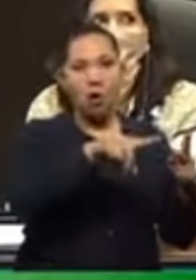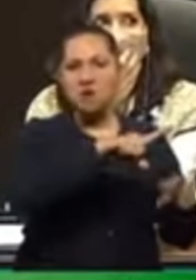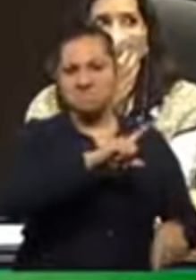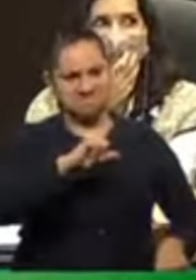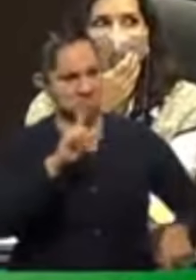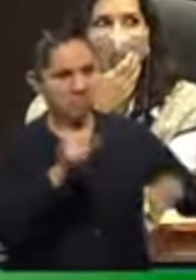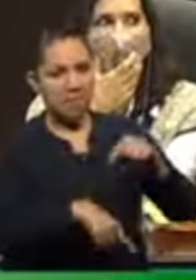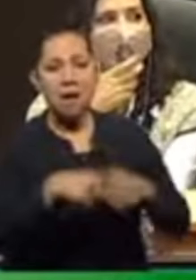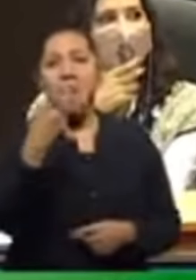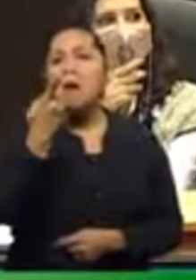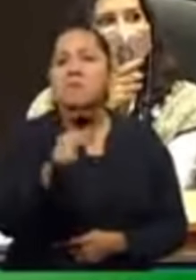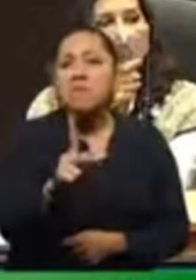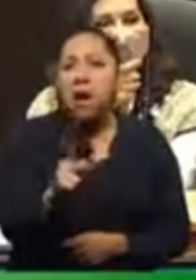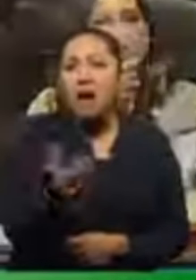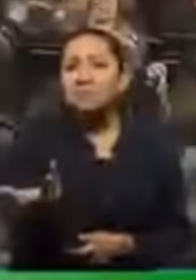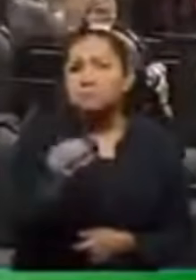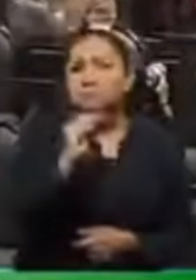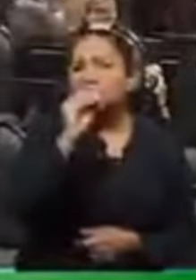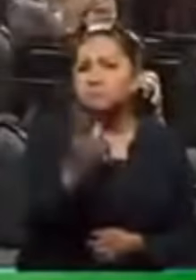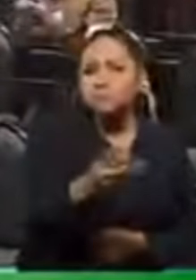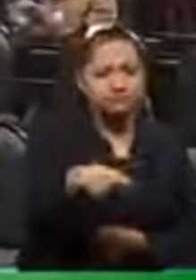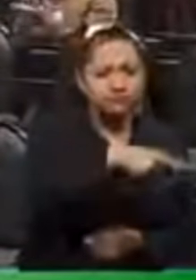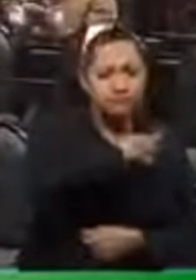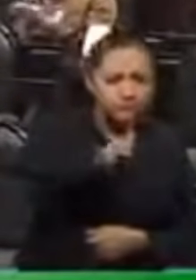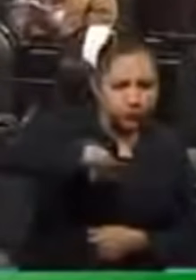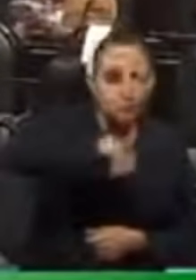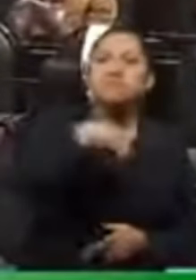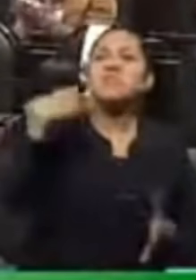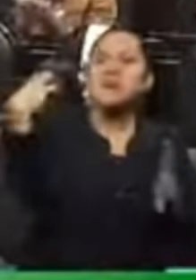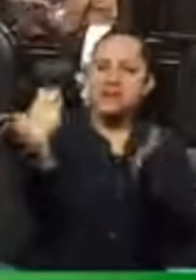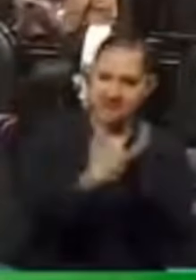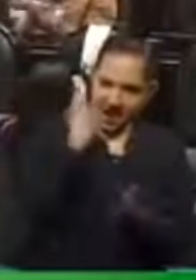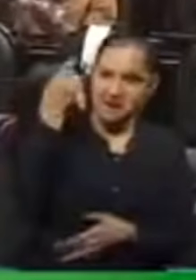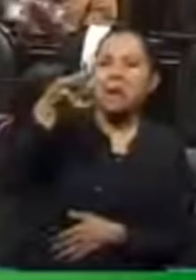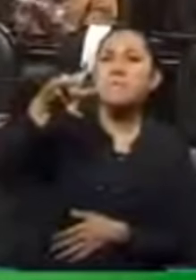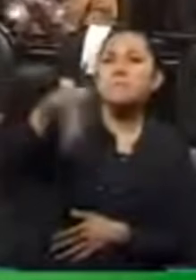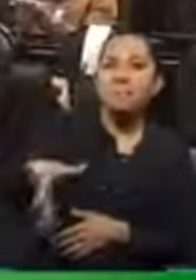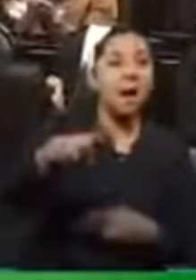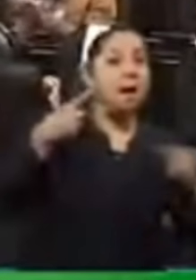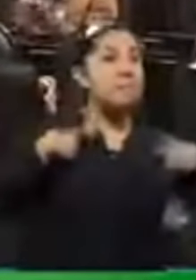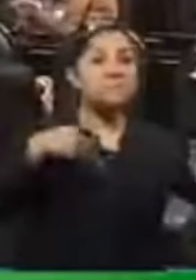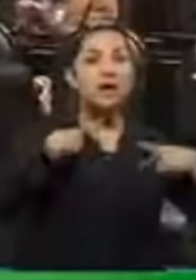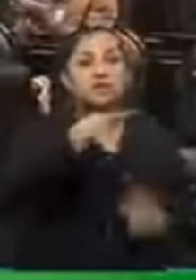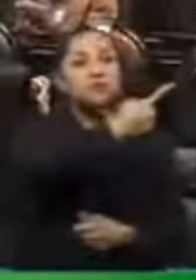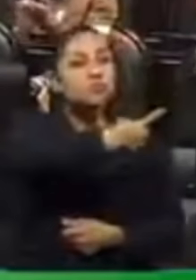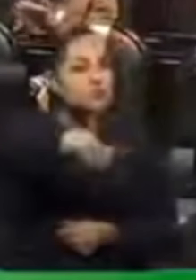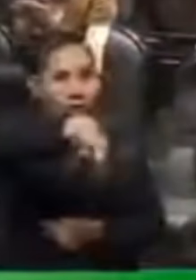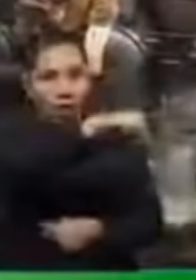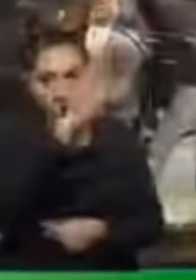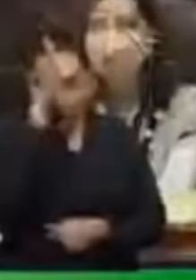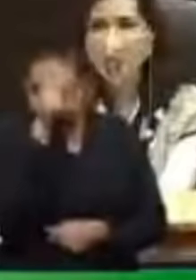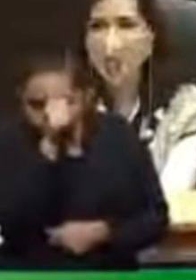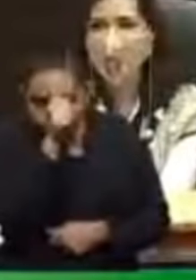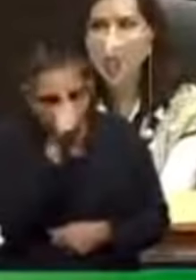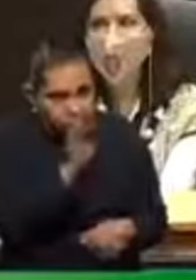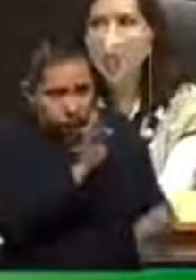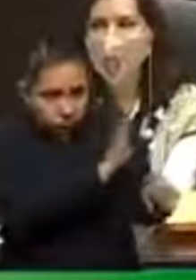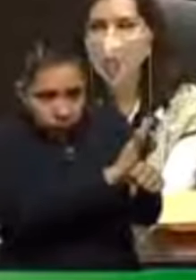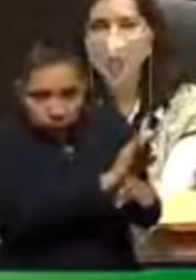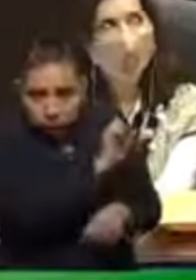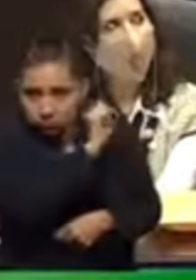ganamos, les ganamos. Los volvimos a arrasar con el respaldo popular. De nada sirve que el INE